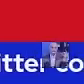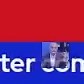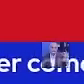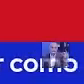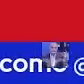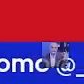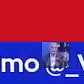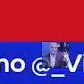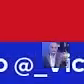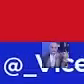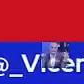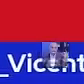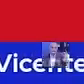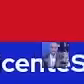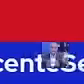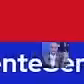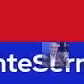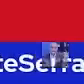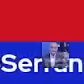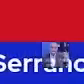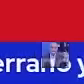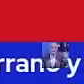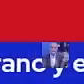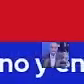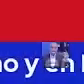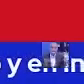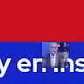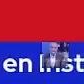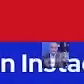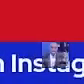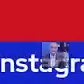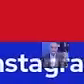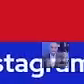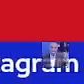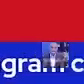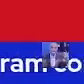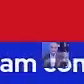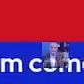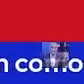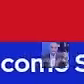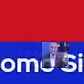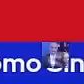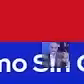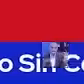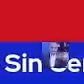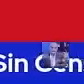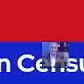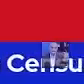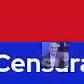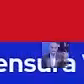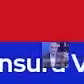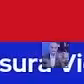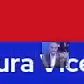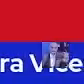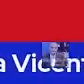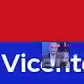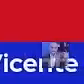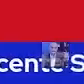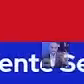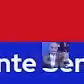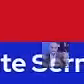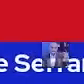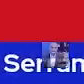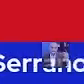escritor Guillermo Sheridan lo señaló, y por cierto reveló un presunto plagio de la